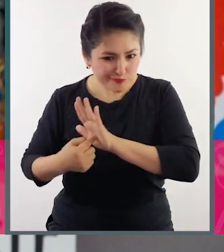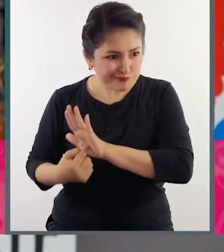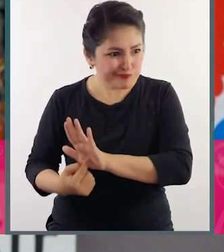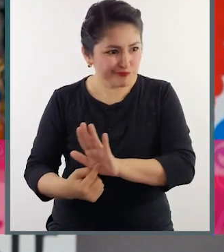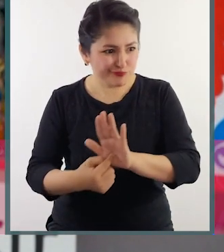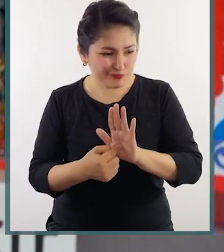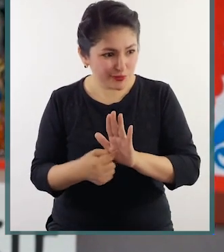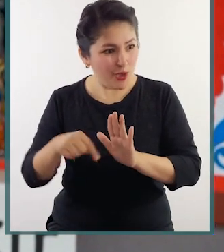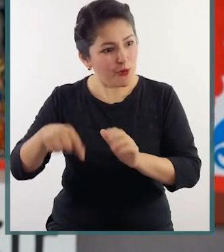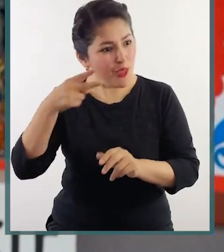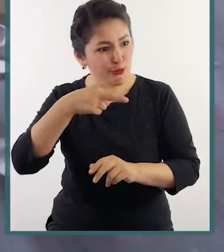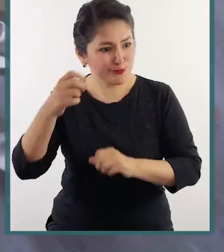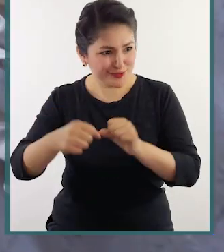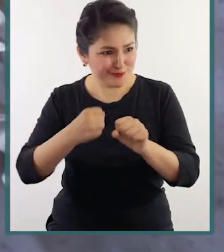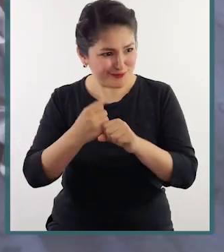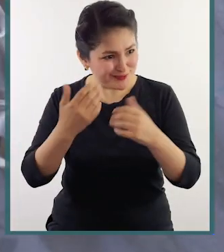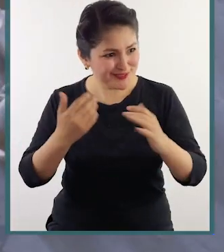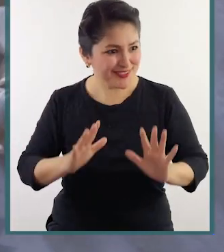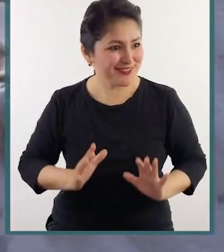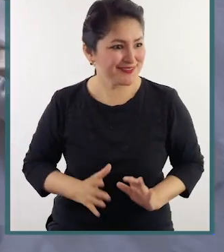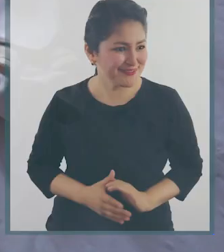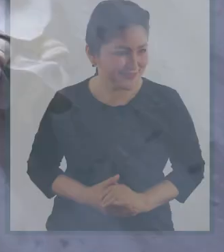del Bicentenario.